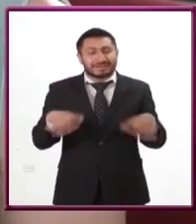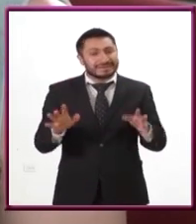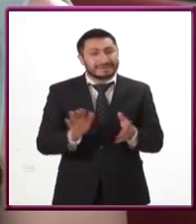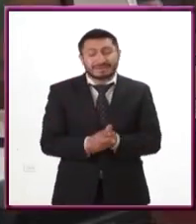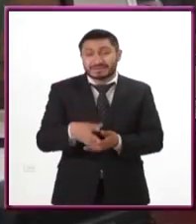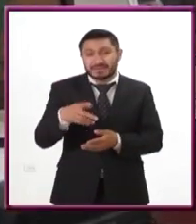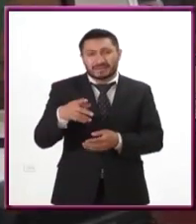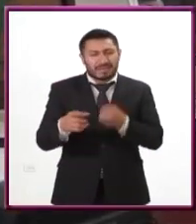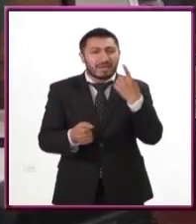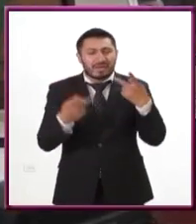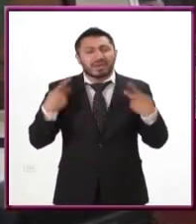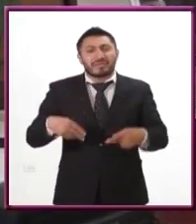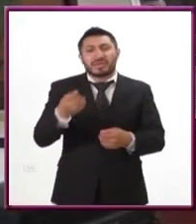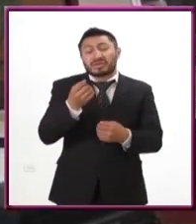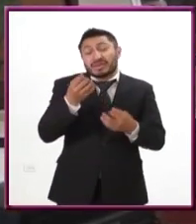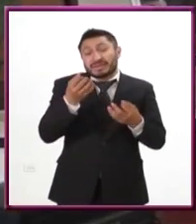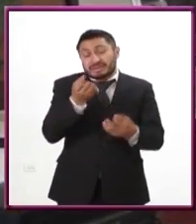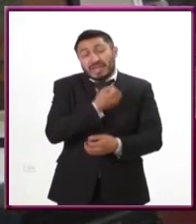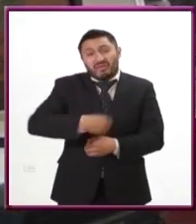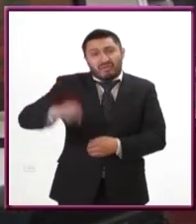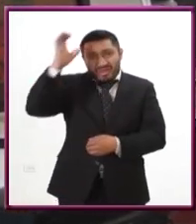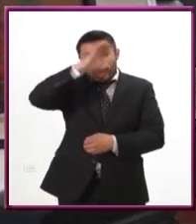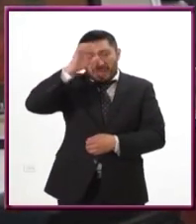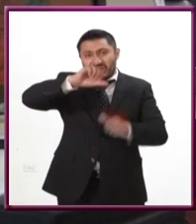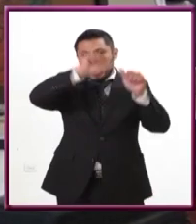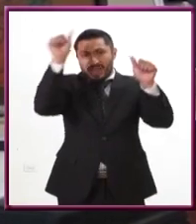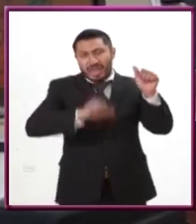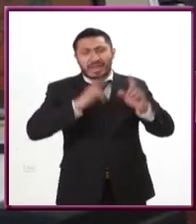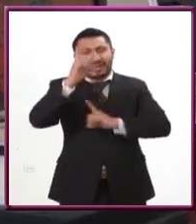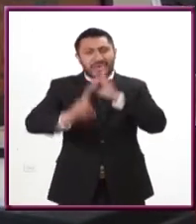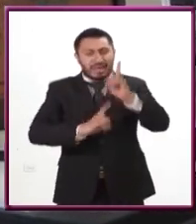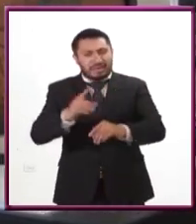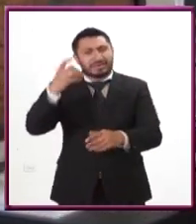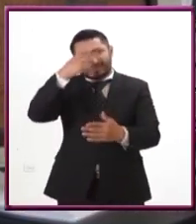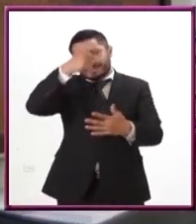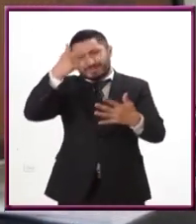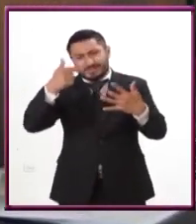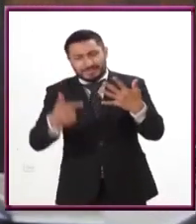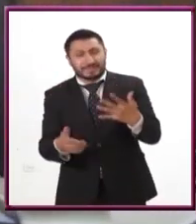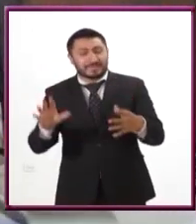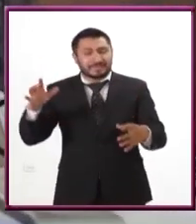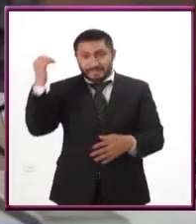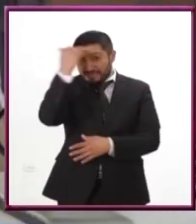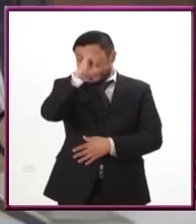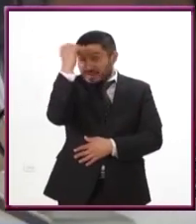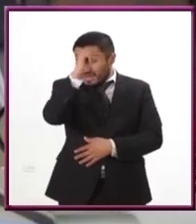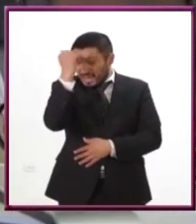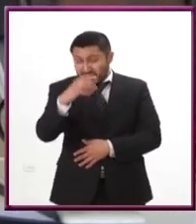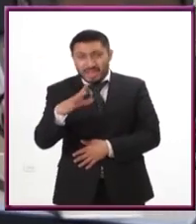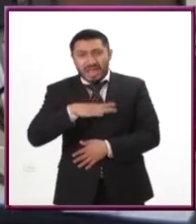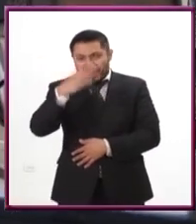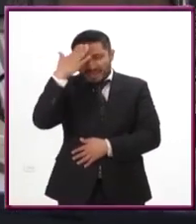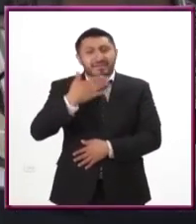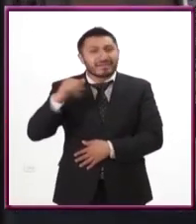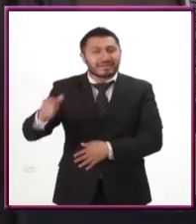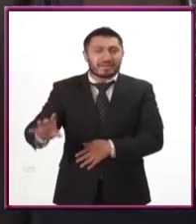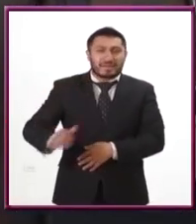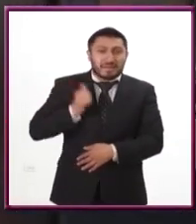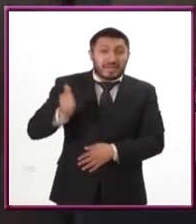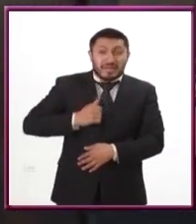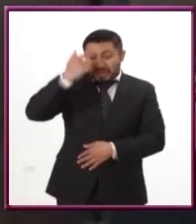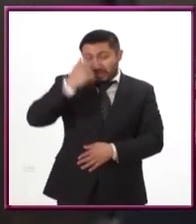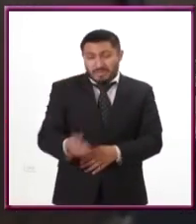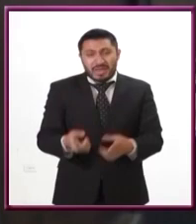perceptivos. Personajes famosos de la ciencia, el arte y el deporte, con estas condiciones, aprovecharon sus habilidades